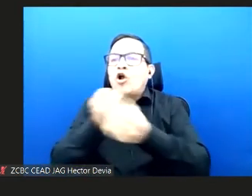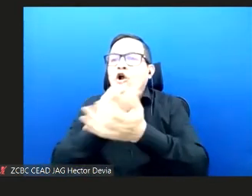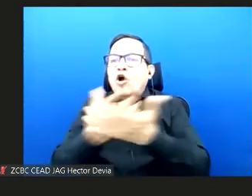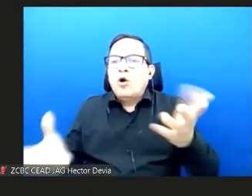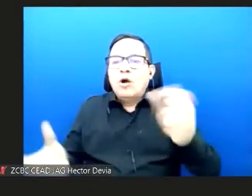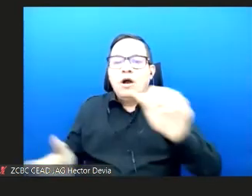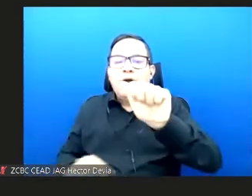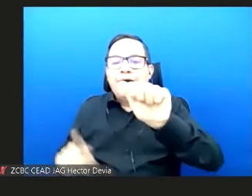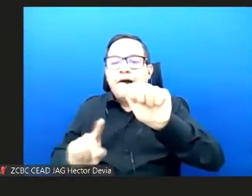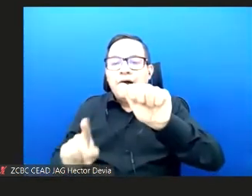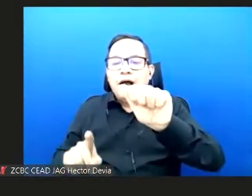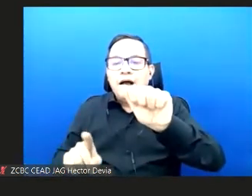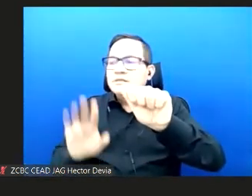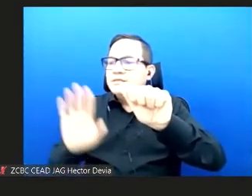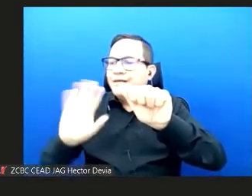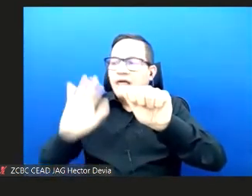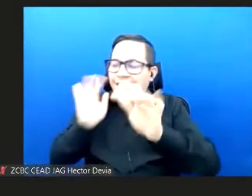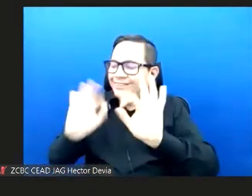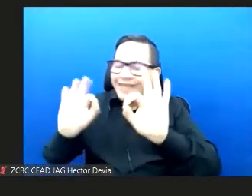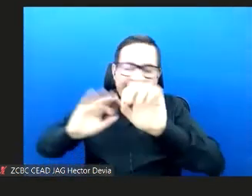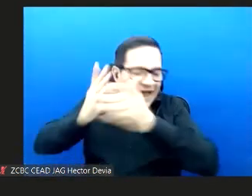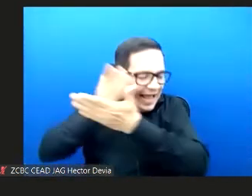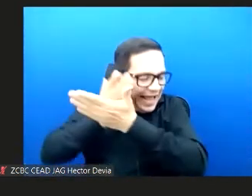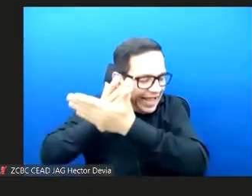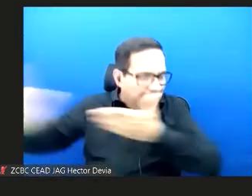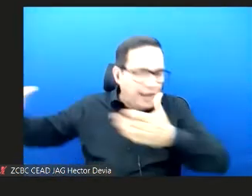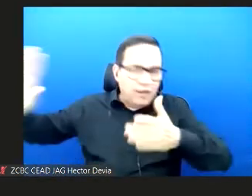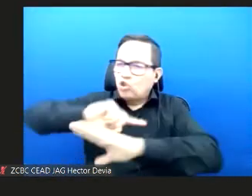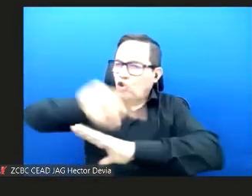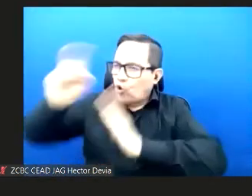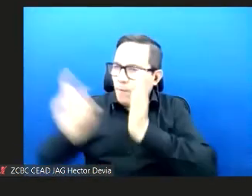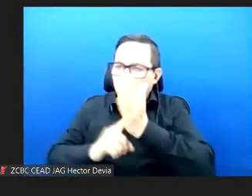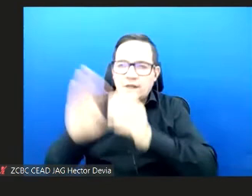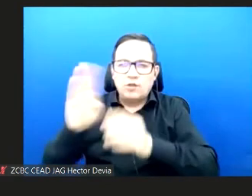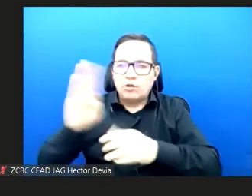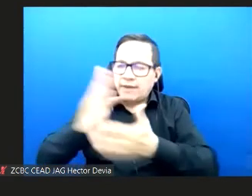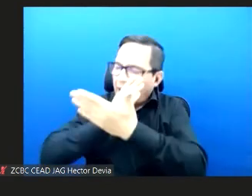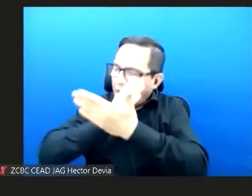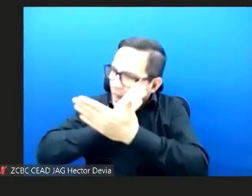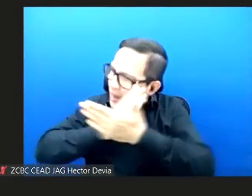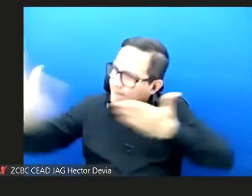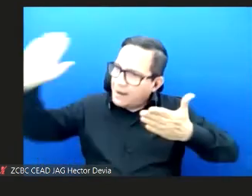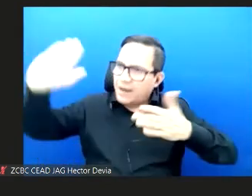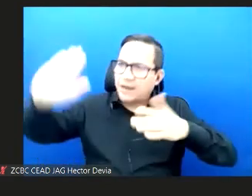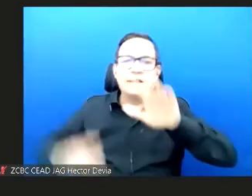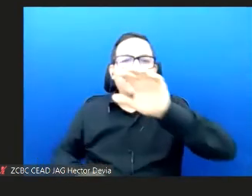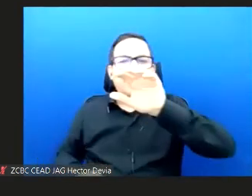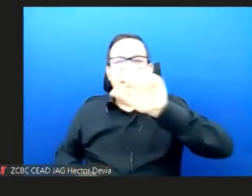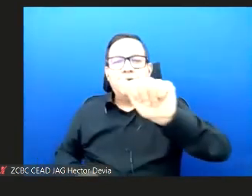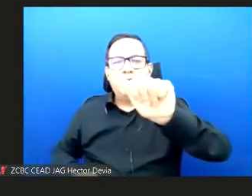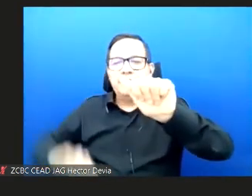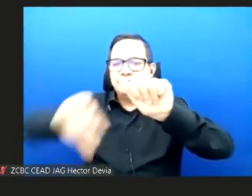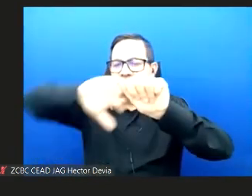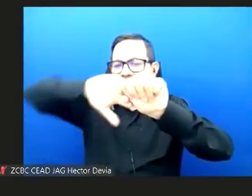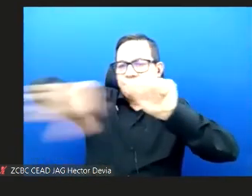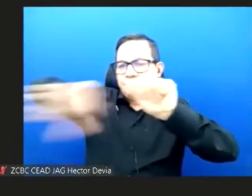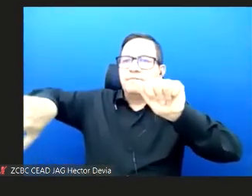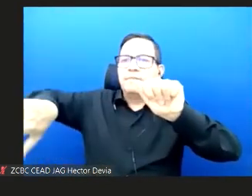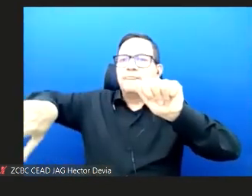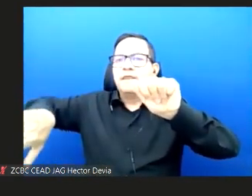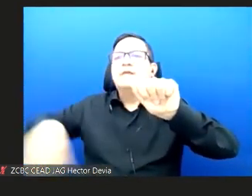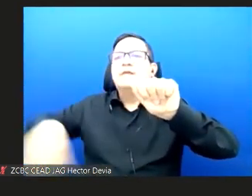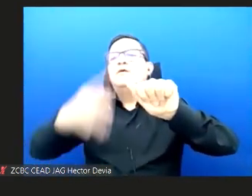A que no pertenecen a B. O sea, solo son los elementos de A. Fíjense que aquí no estamos señalando la intersección porque